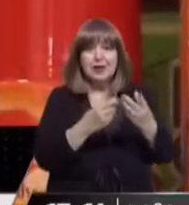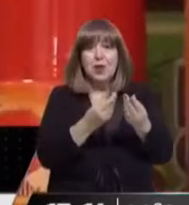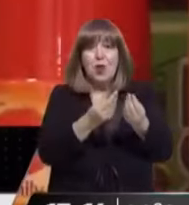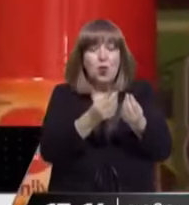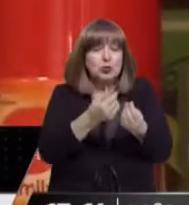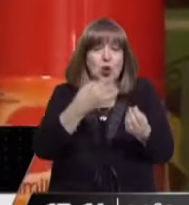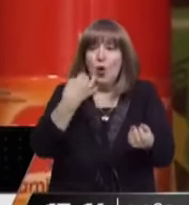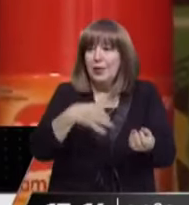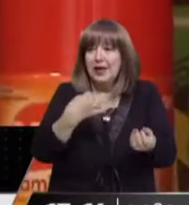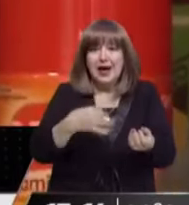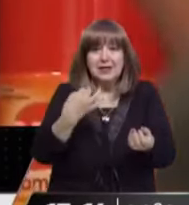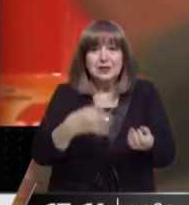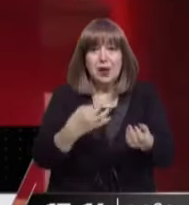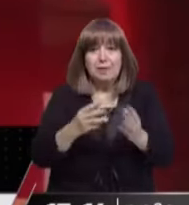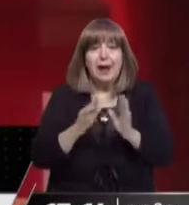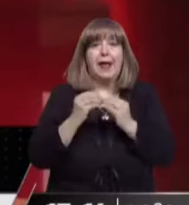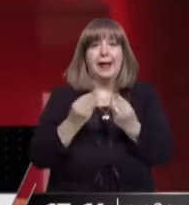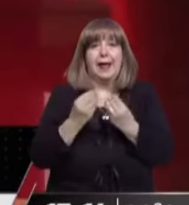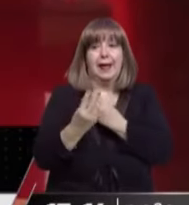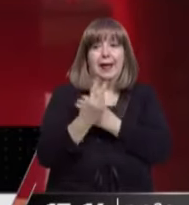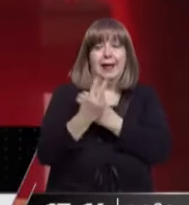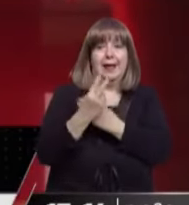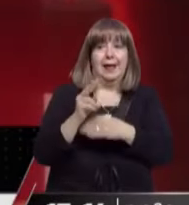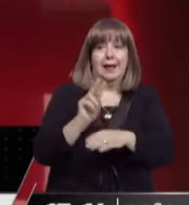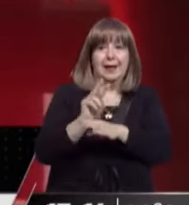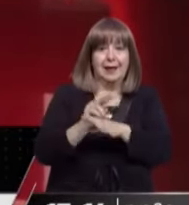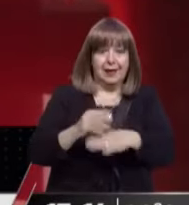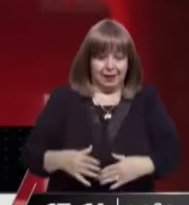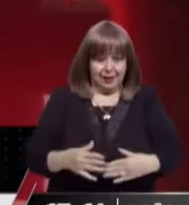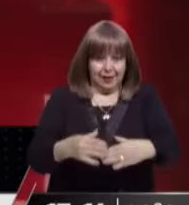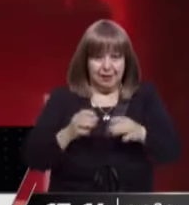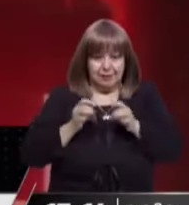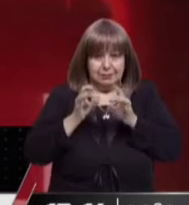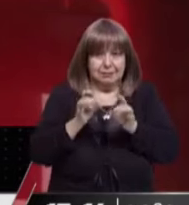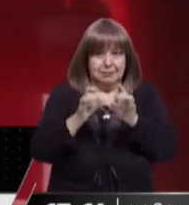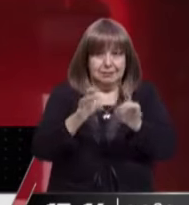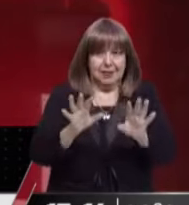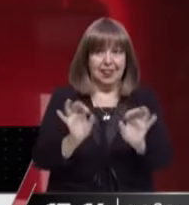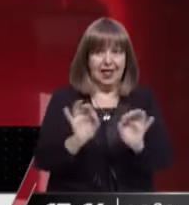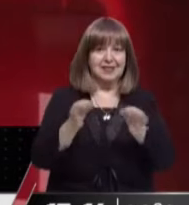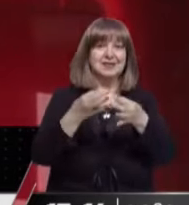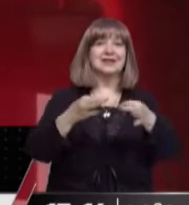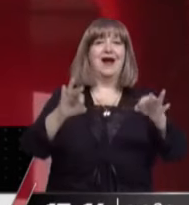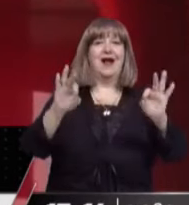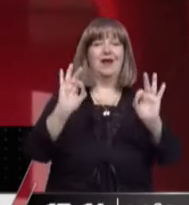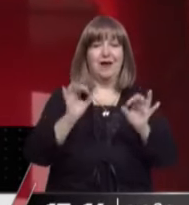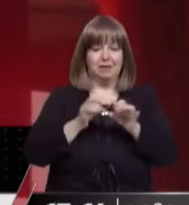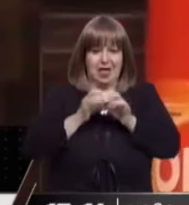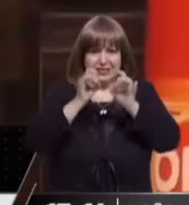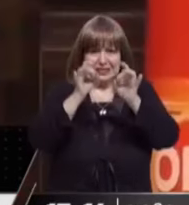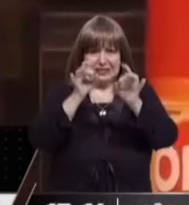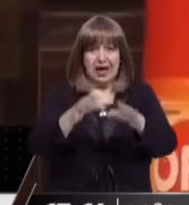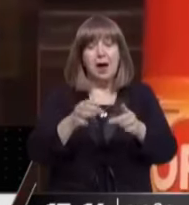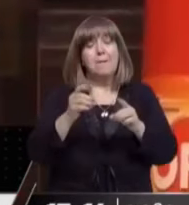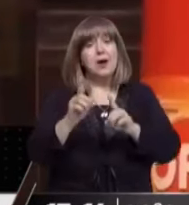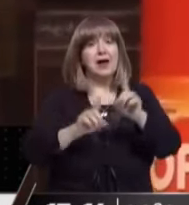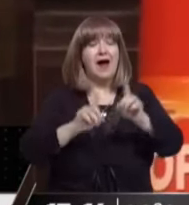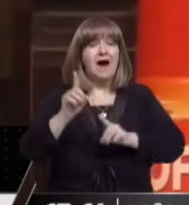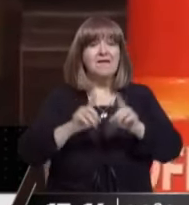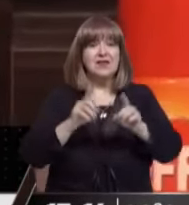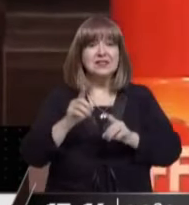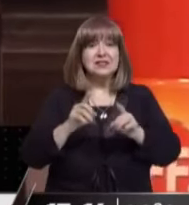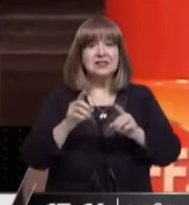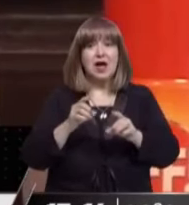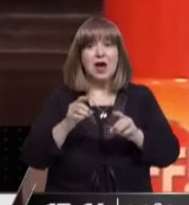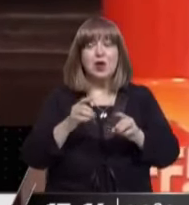que ser obligado sí o sí para prevenir embarazos e infecciones de transmisión sexual. ¿Y por qué digo infecciones? Porque en muchos casos no llegan a